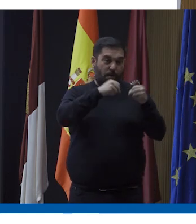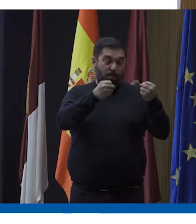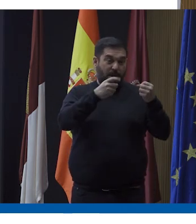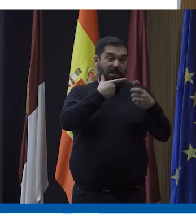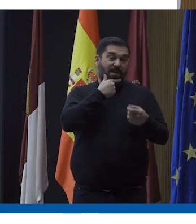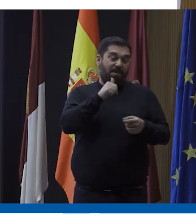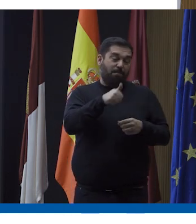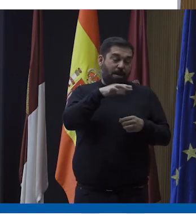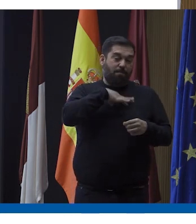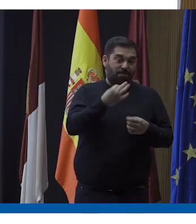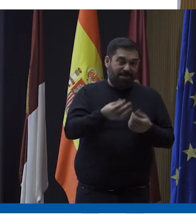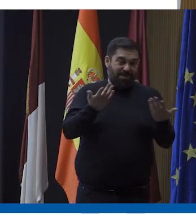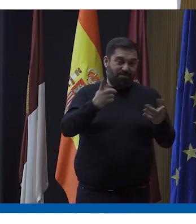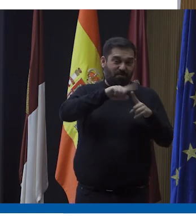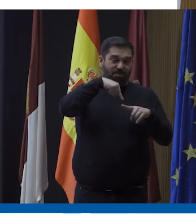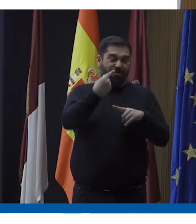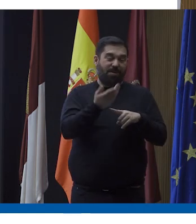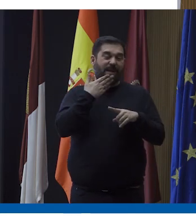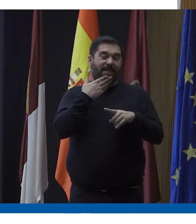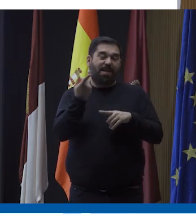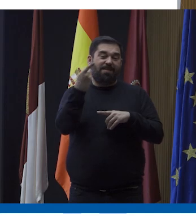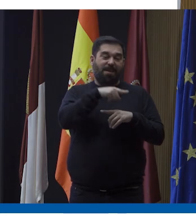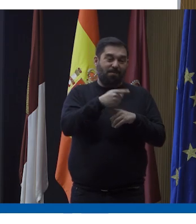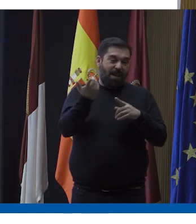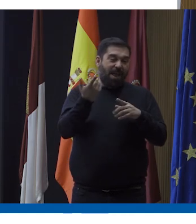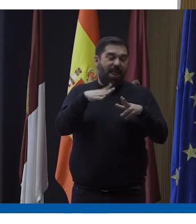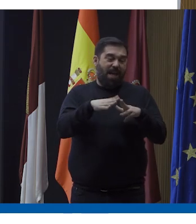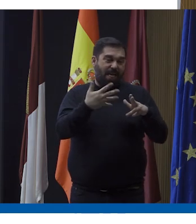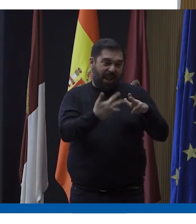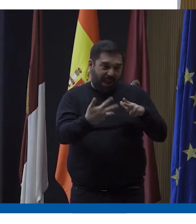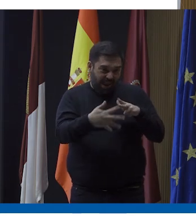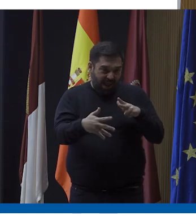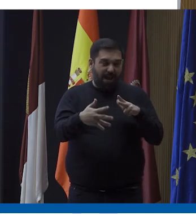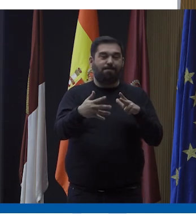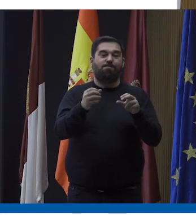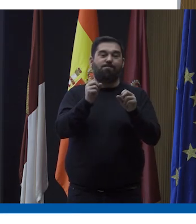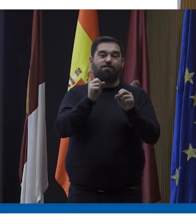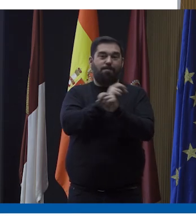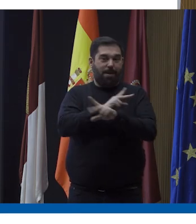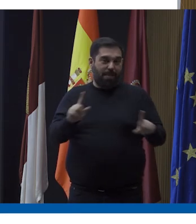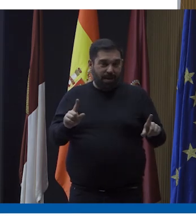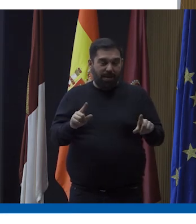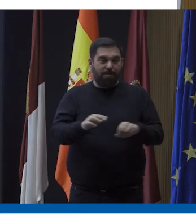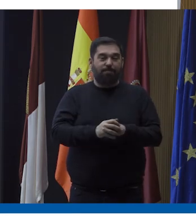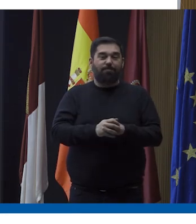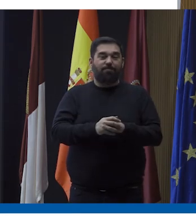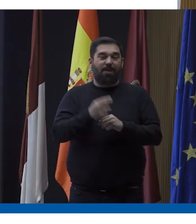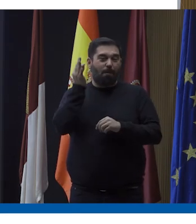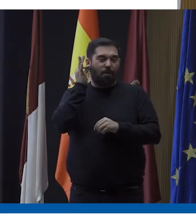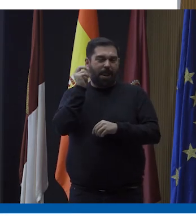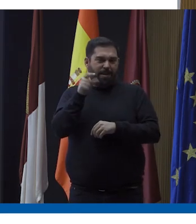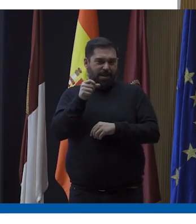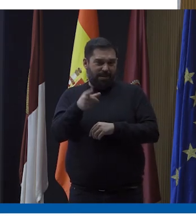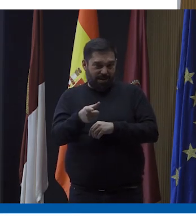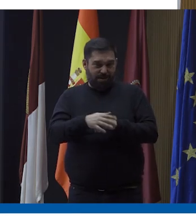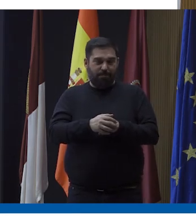y eso sucede con la edad y con la menopausia. Y eso sucede en hombres y sucede en mujeres, más en mujeres que en hombres. Y luego